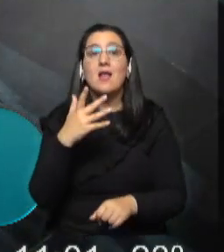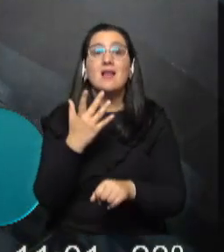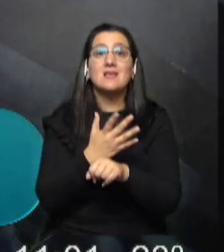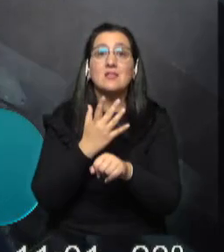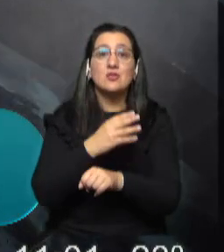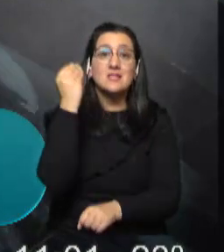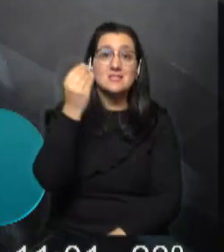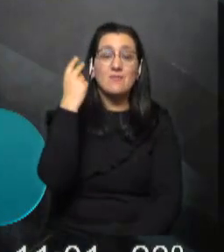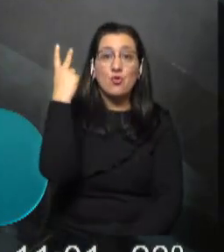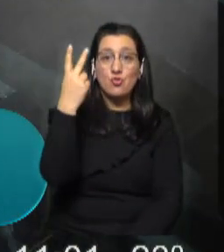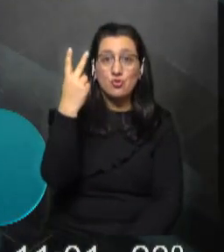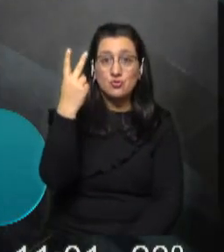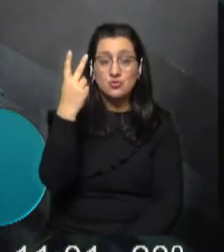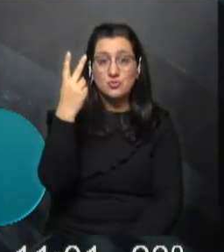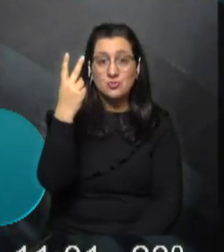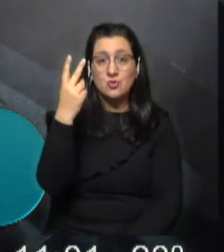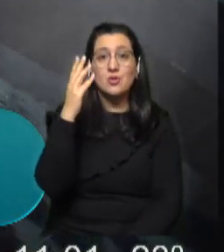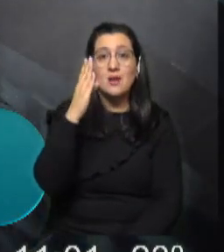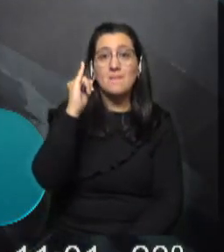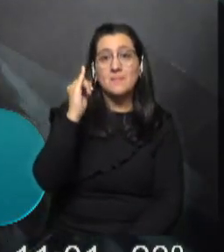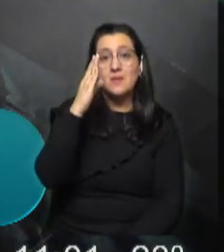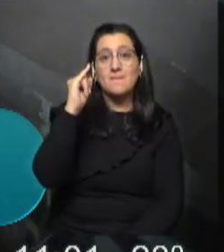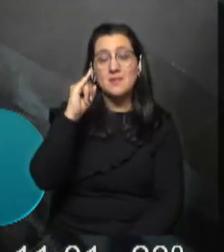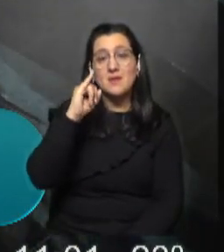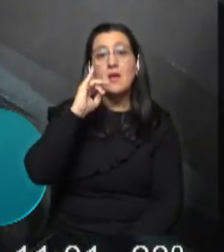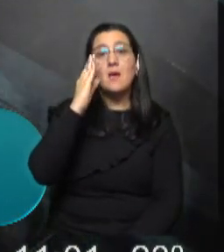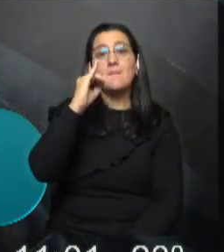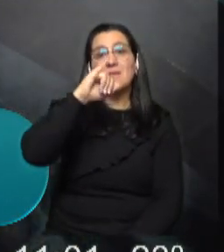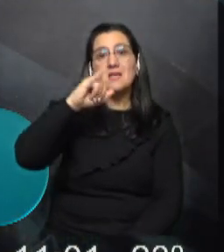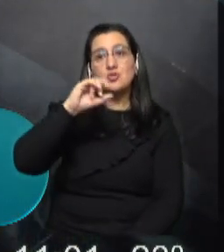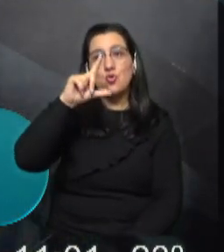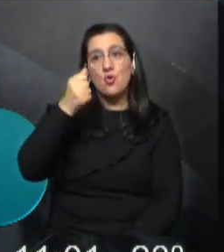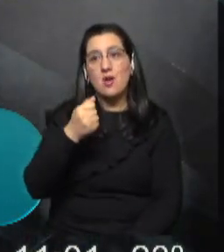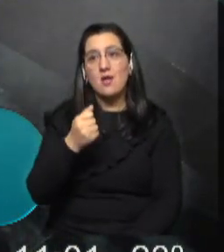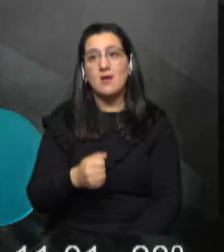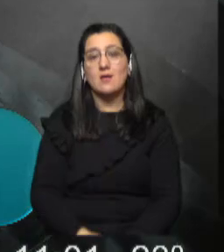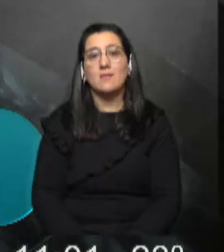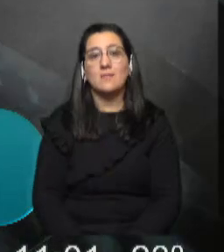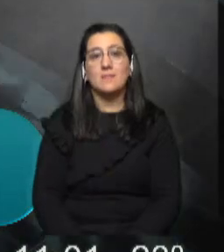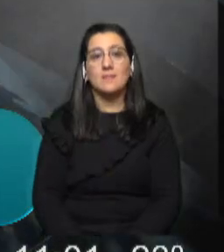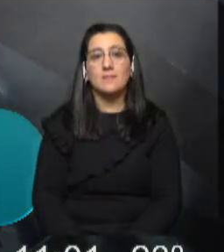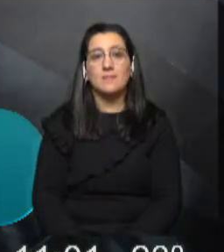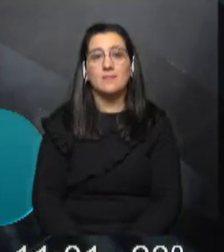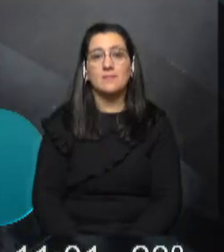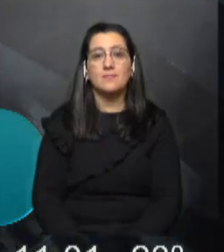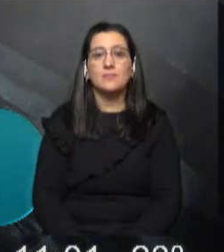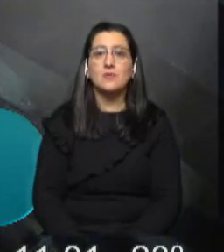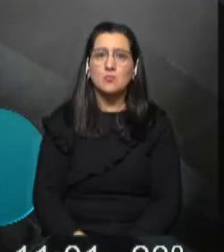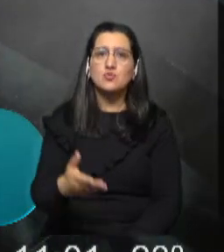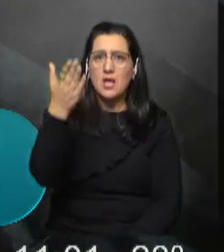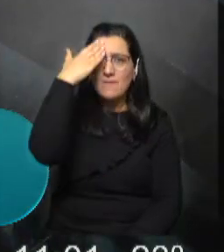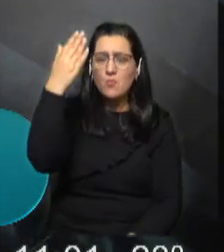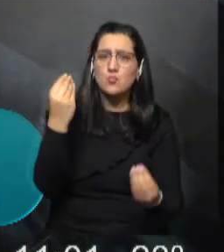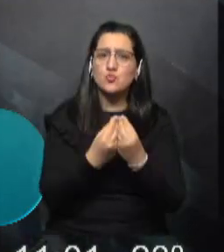el sábado 2 de diciembre, con el Pipi Piazzolla trío. No puede faltar, es impresionante. Todo. ¿Cómo sabés, Dios? Qué